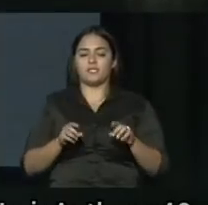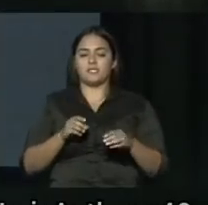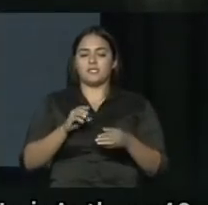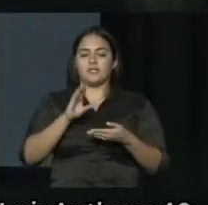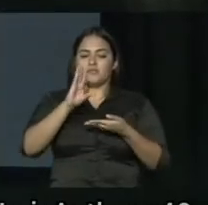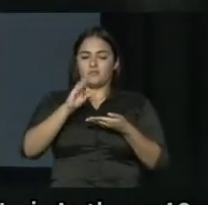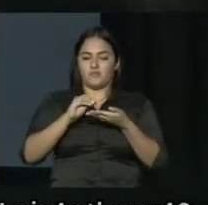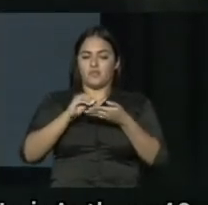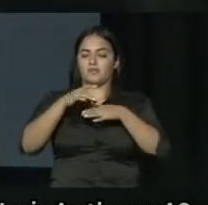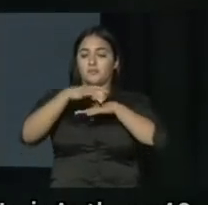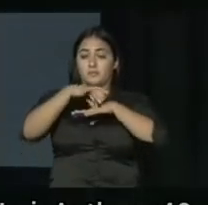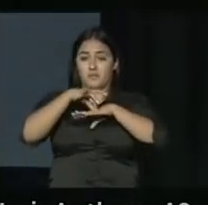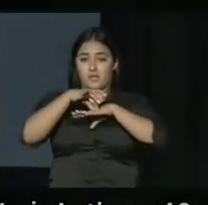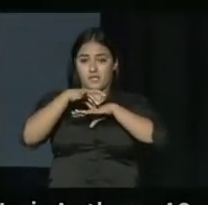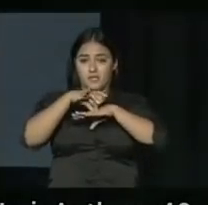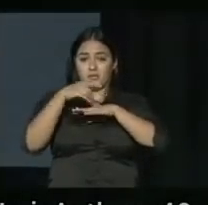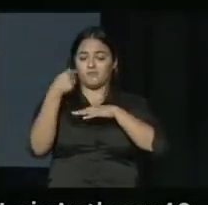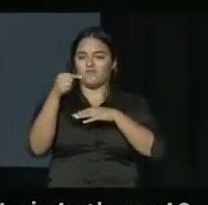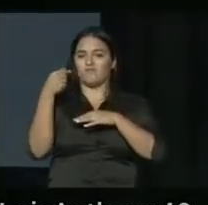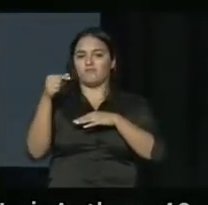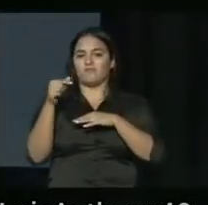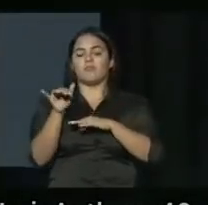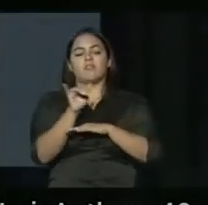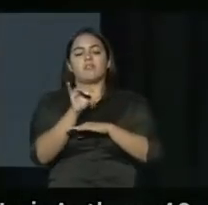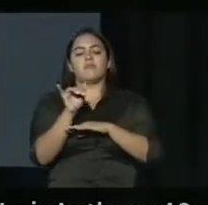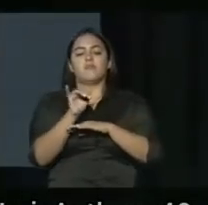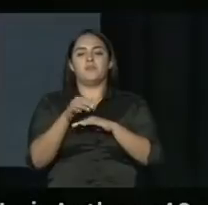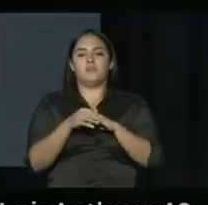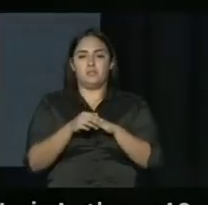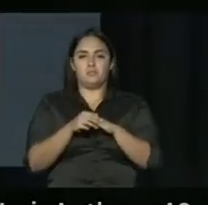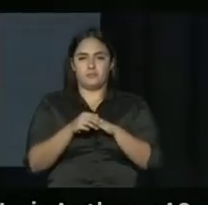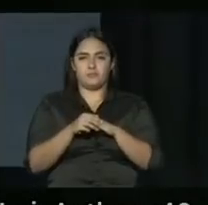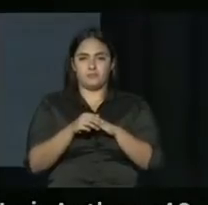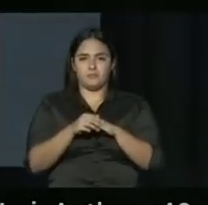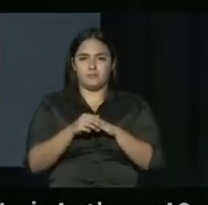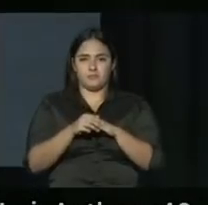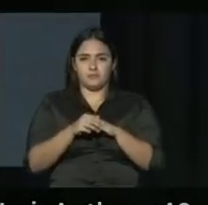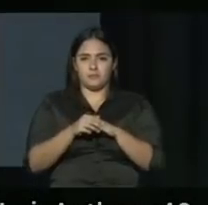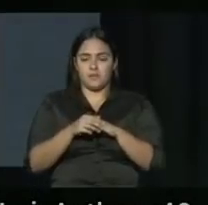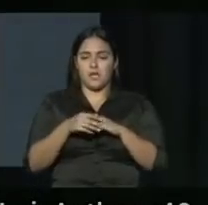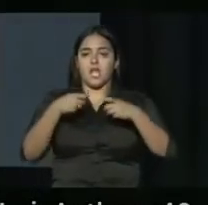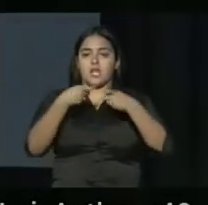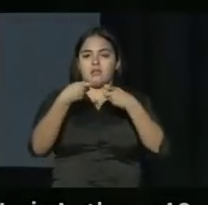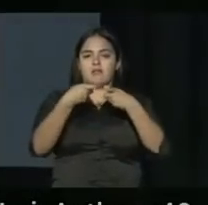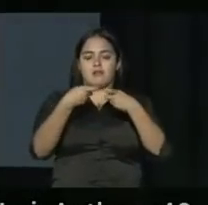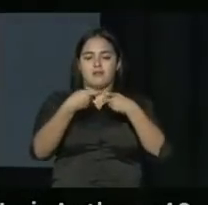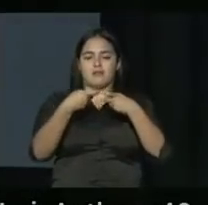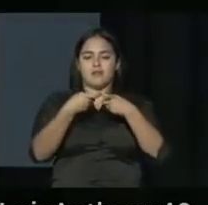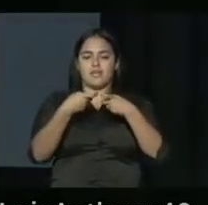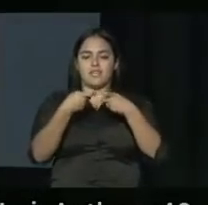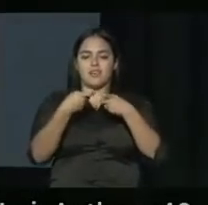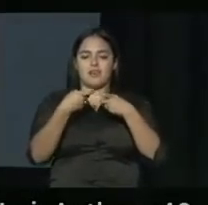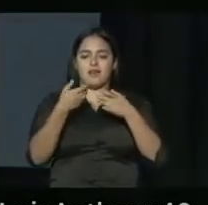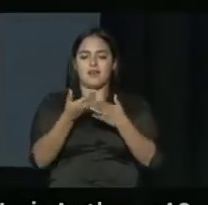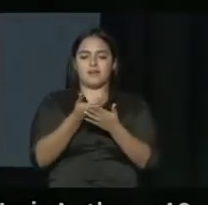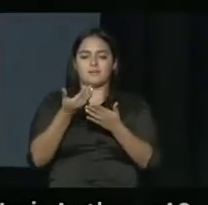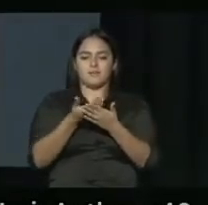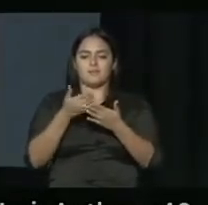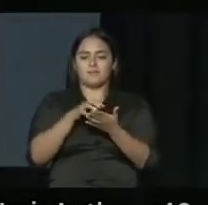terrenos verdes, y de igual manera propiciar la generación de energía renovable y eliminar